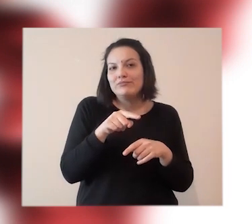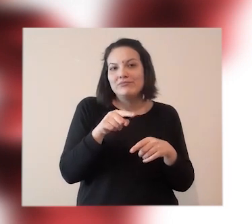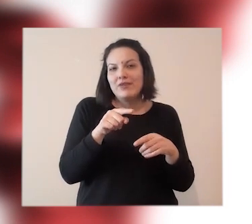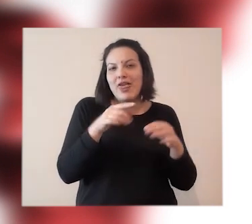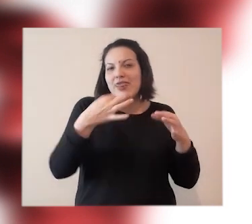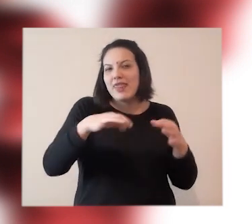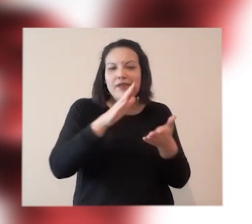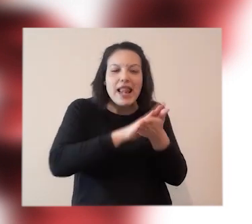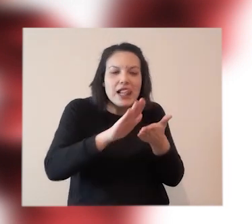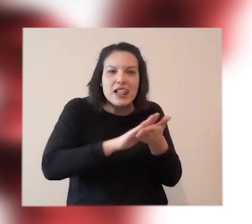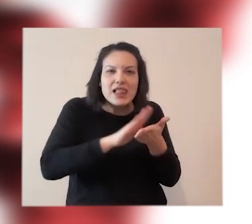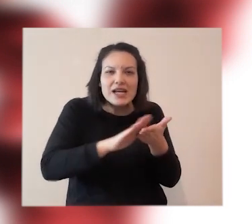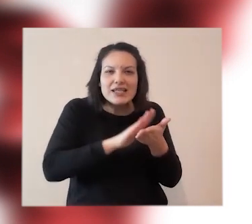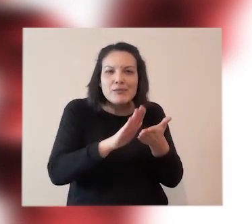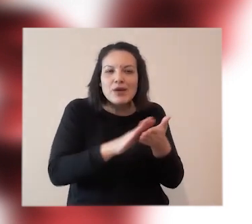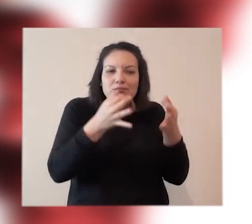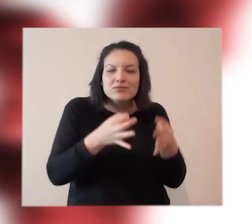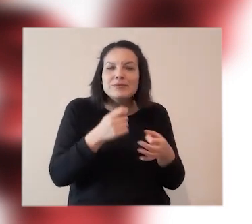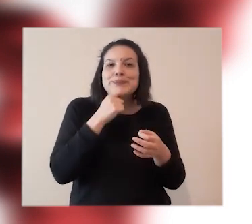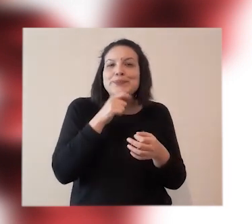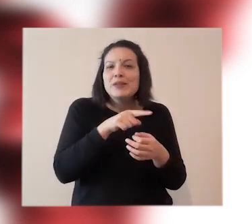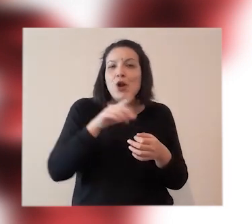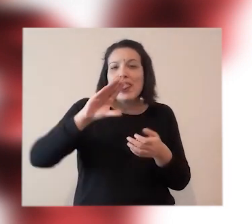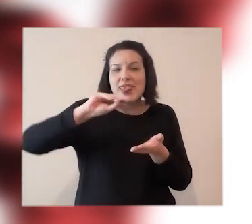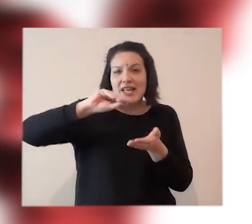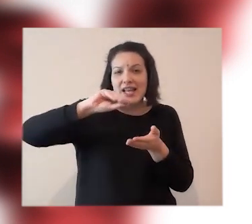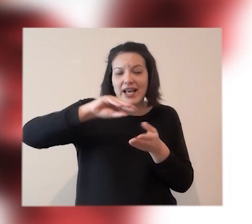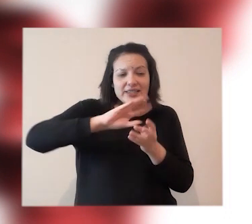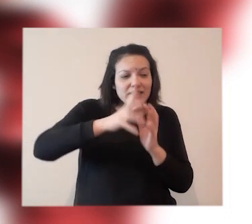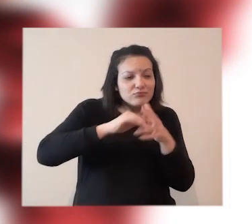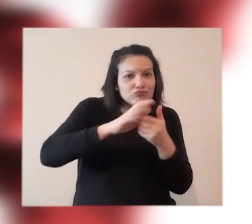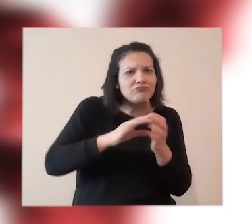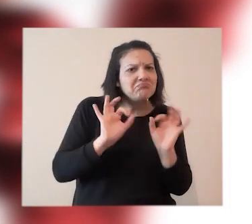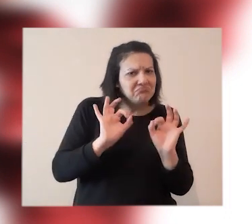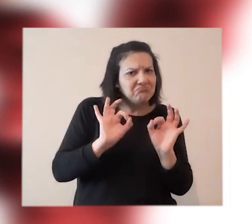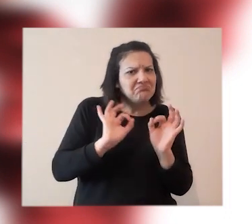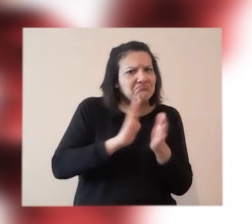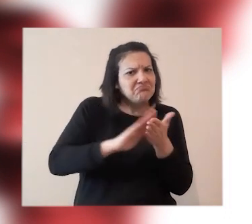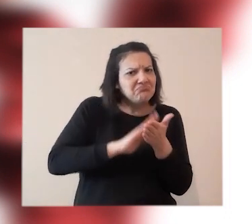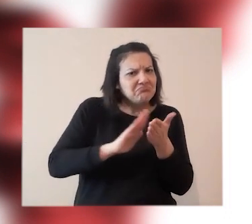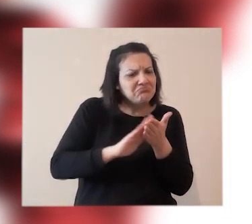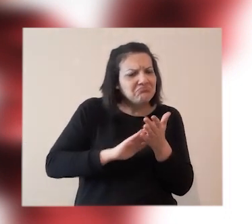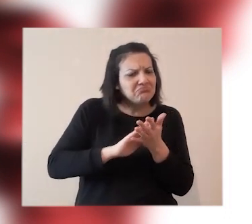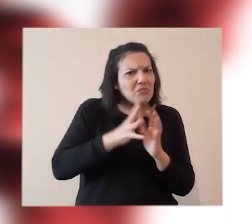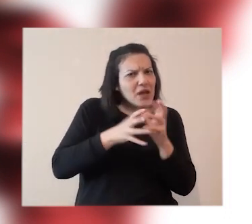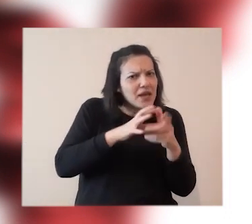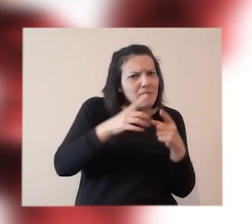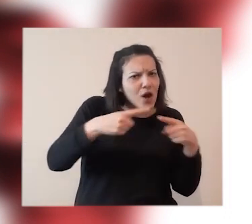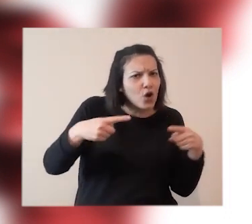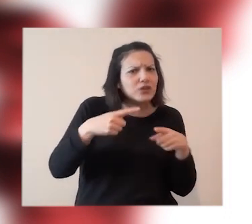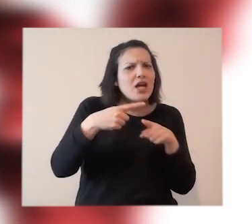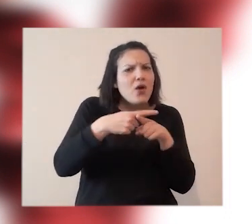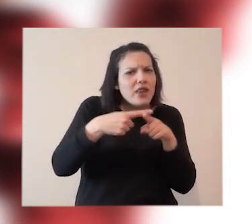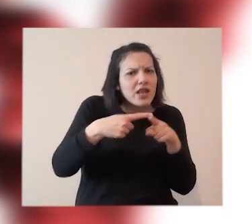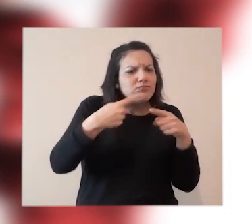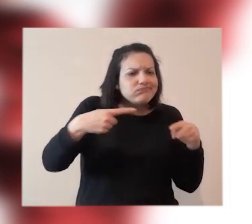limpias, digamos, y por supuesto, con el uso del detergente es suficiente como para poder lavar los utensilios